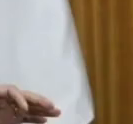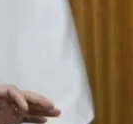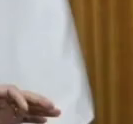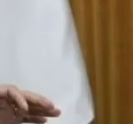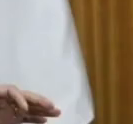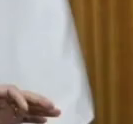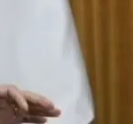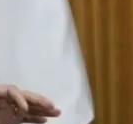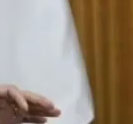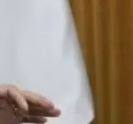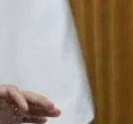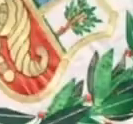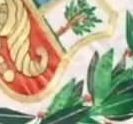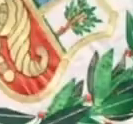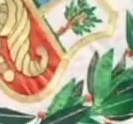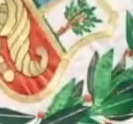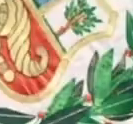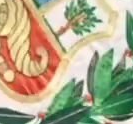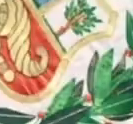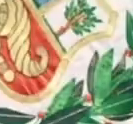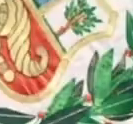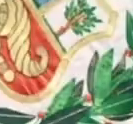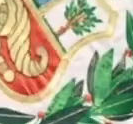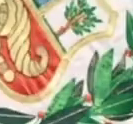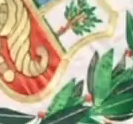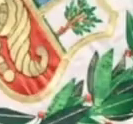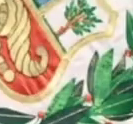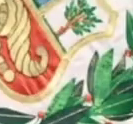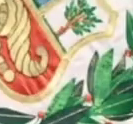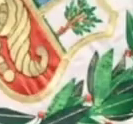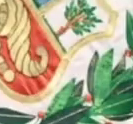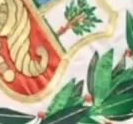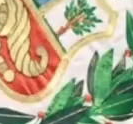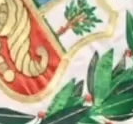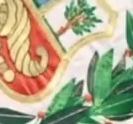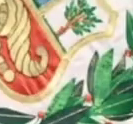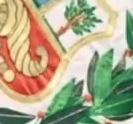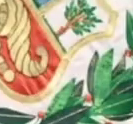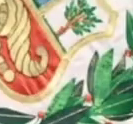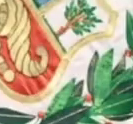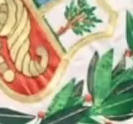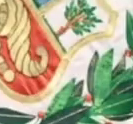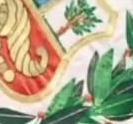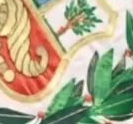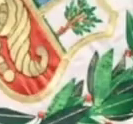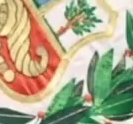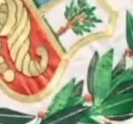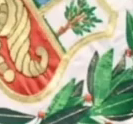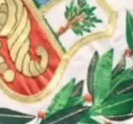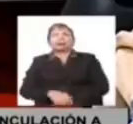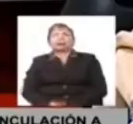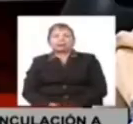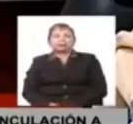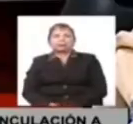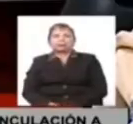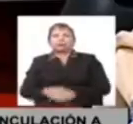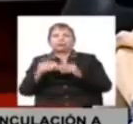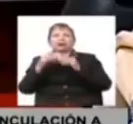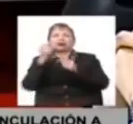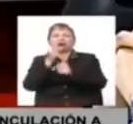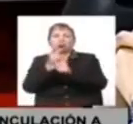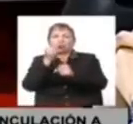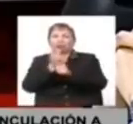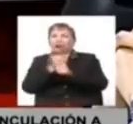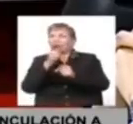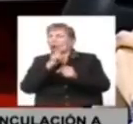un tráfico de influencias. Pero como estamos suponiendo, entonces, y no es bueno suponer para dar algún tipo